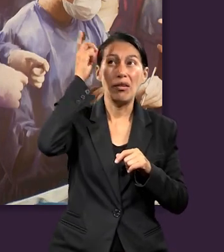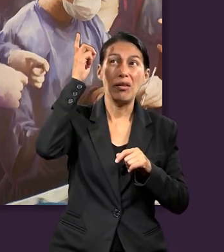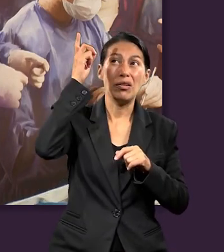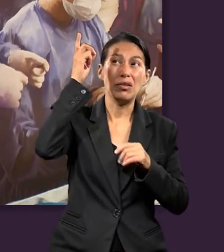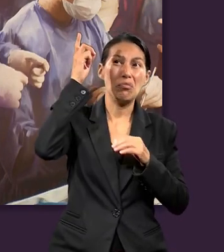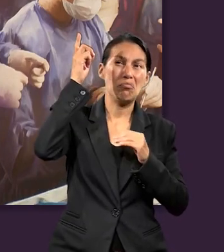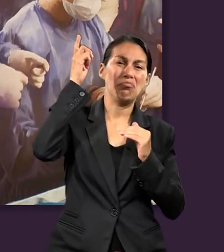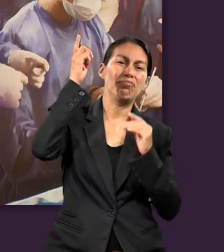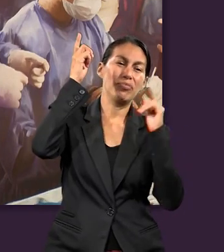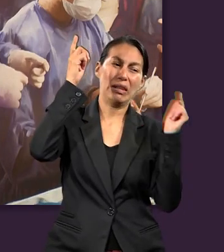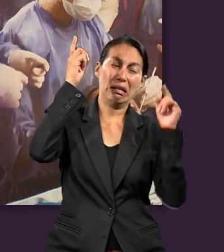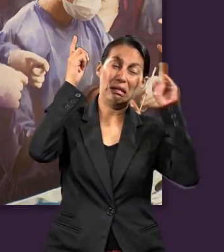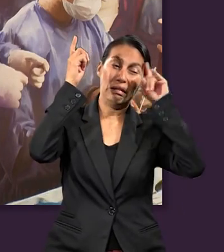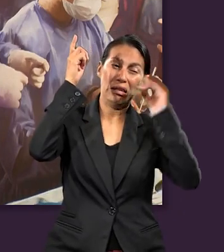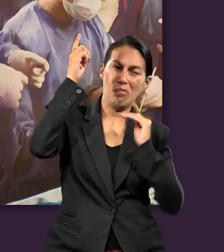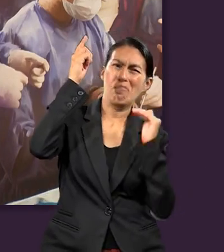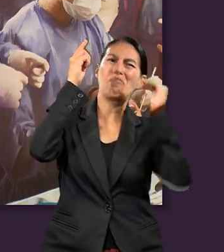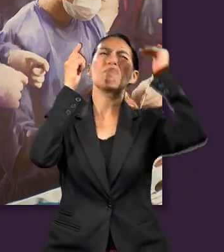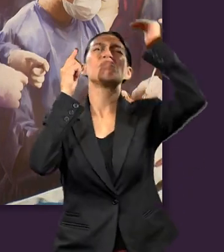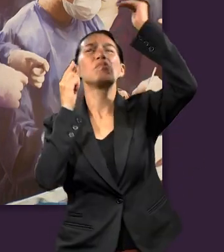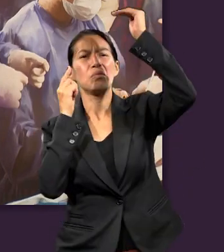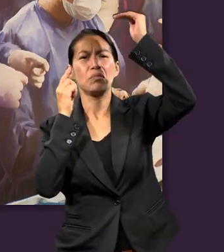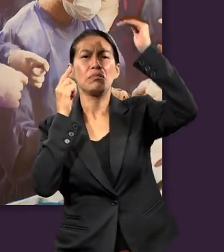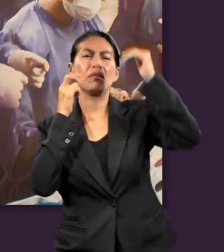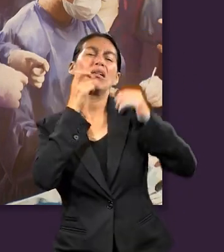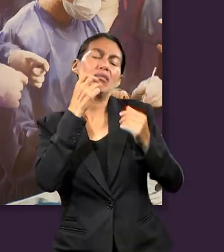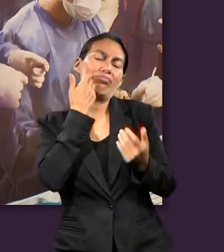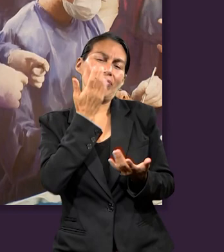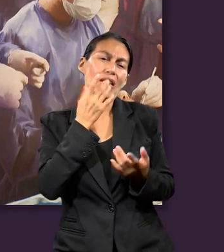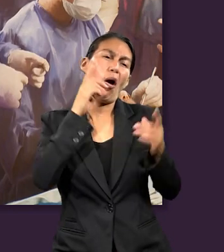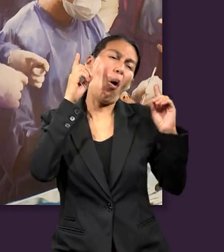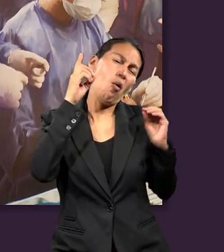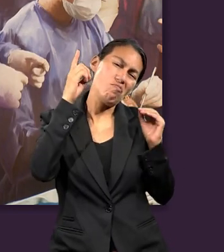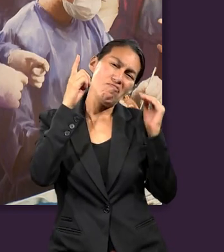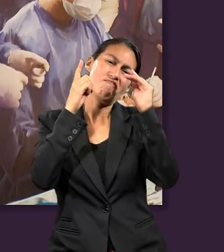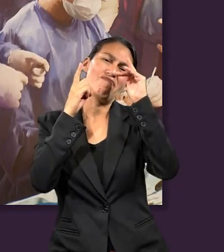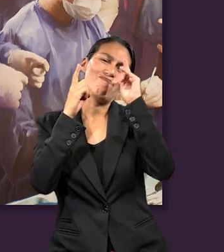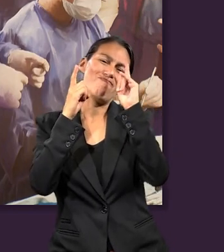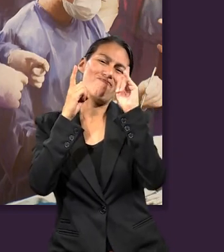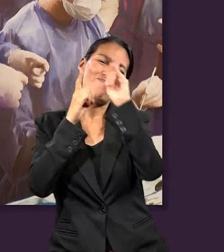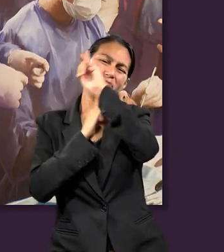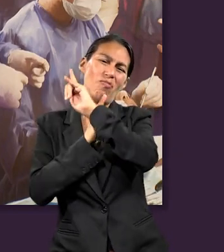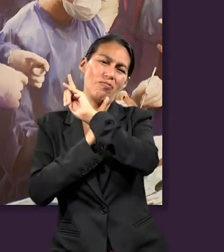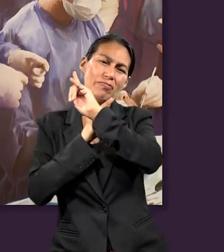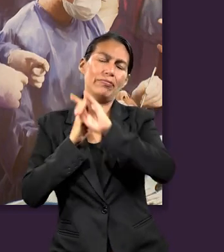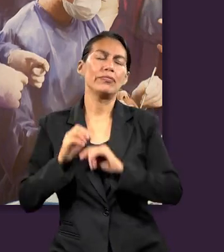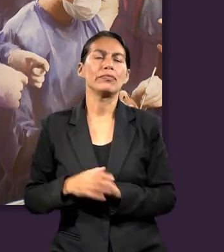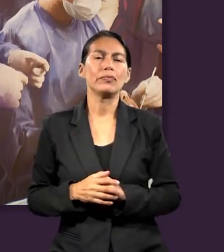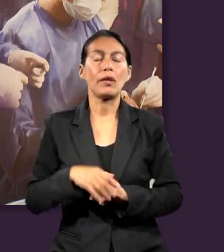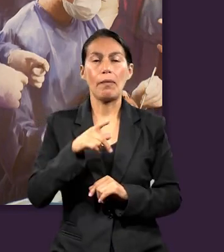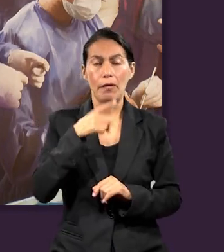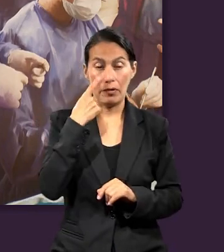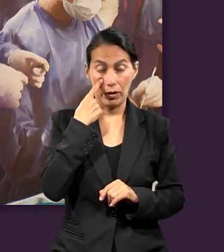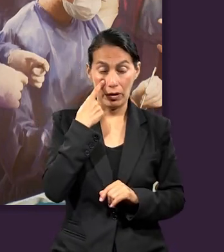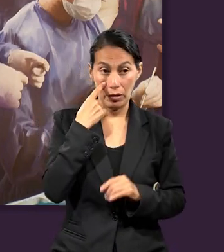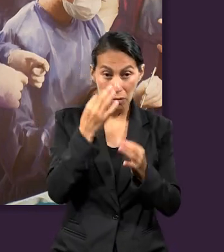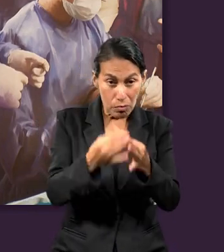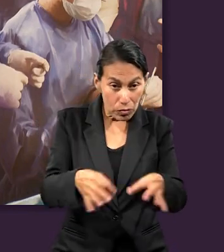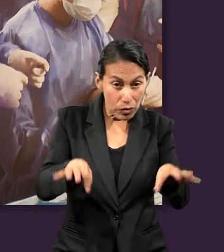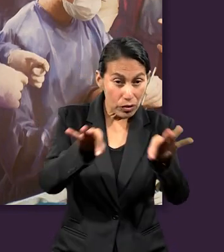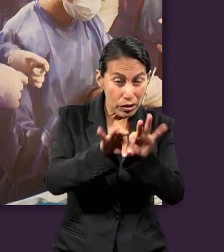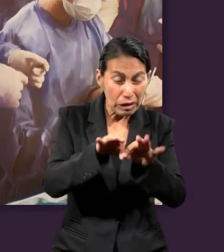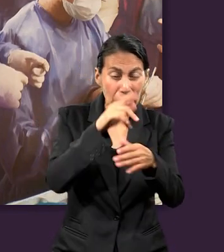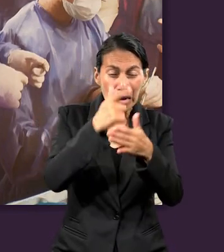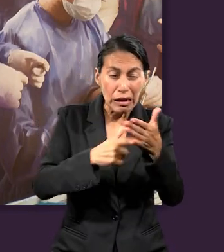lugar de Dios No desde el inicio de la creación y esta vez en los tiempos finales no va a ser la excepción Pero me gusta que la elección menciona